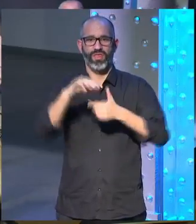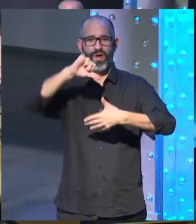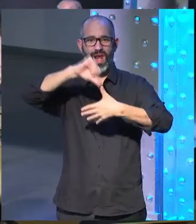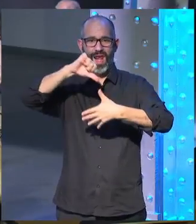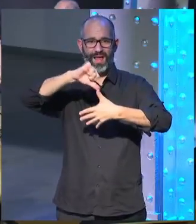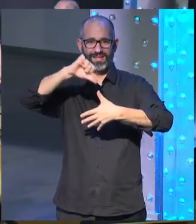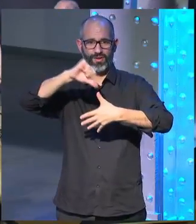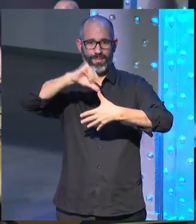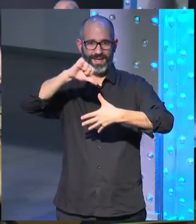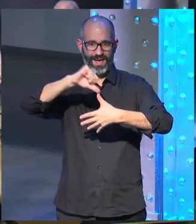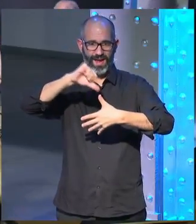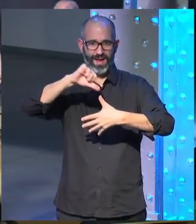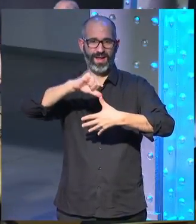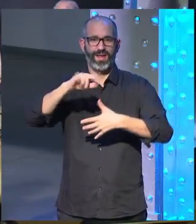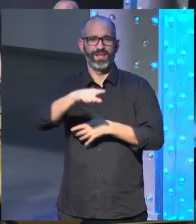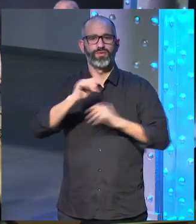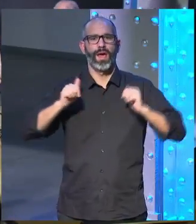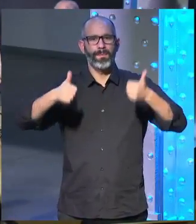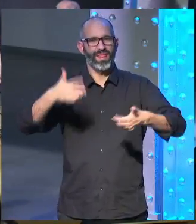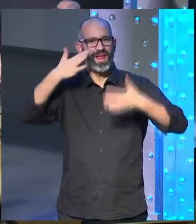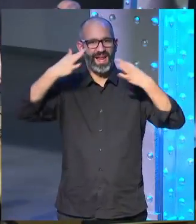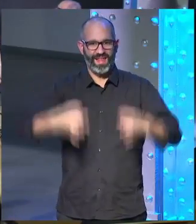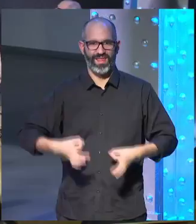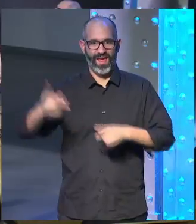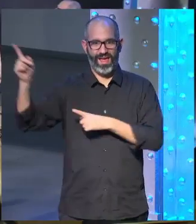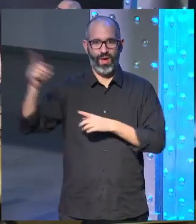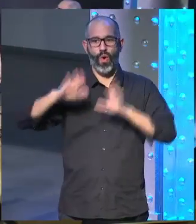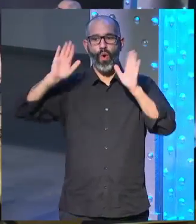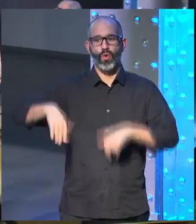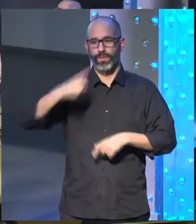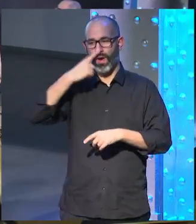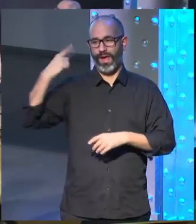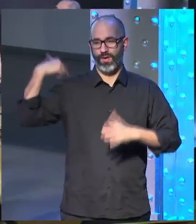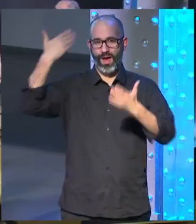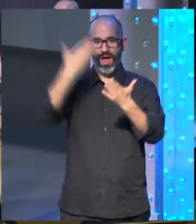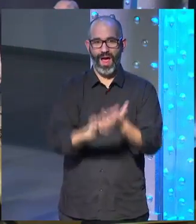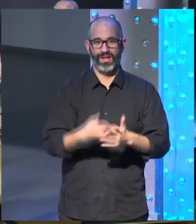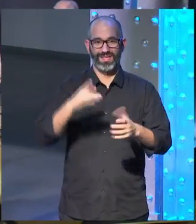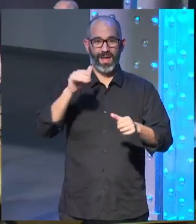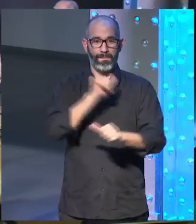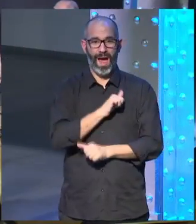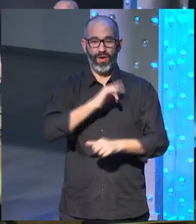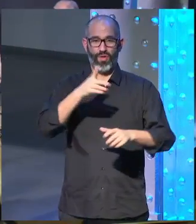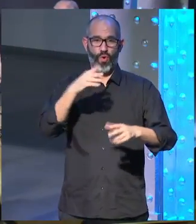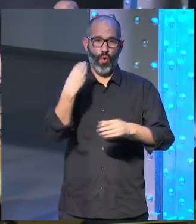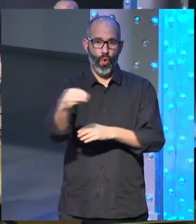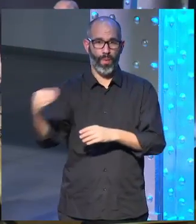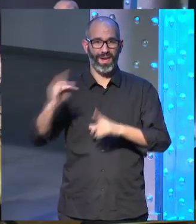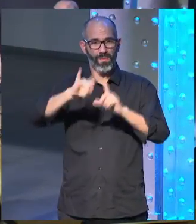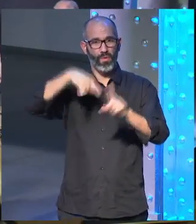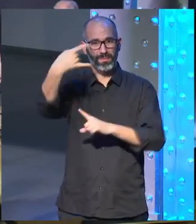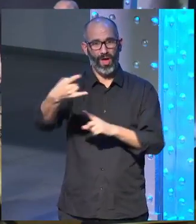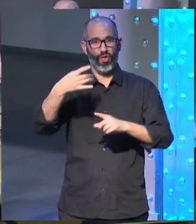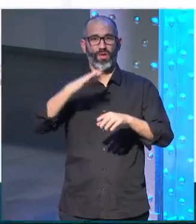Latinoamérica. En Latinoamérica esto empieza a ser una realidad. En el último año se ha duplicado por 2 la tasa de desempleo juvenil, siendo las